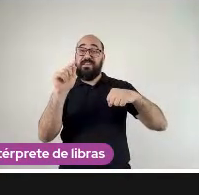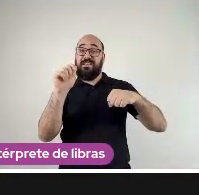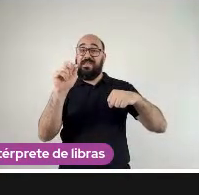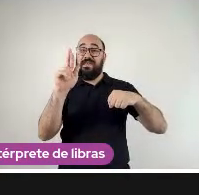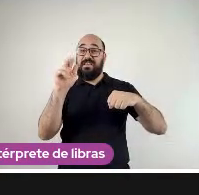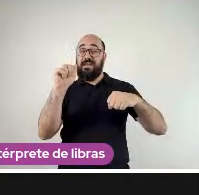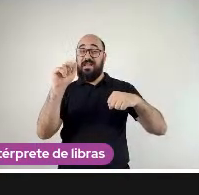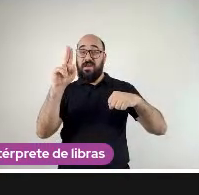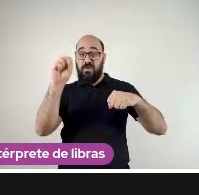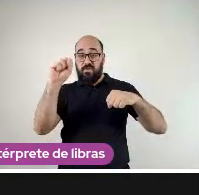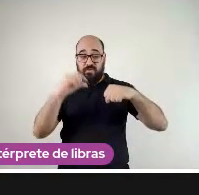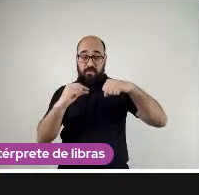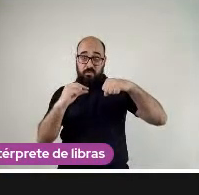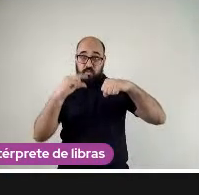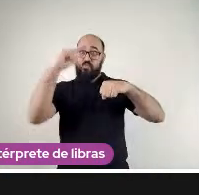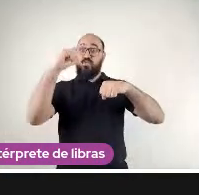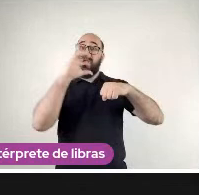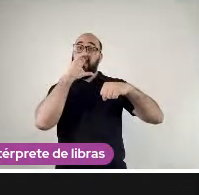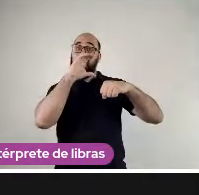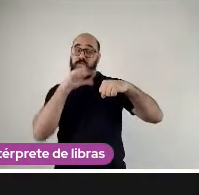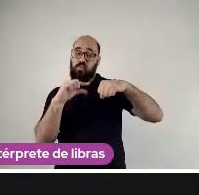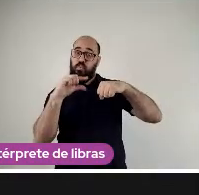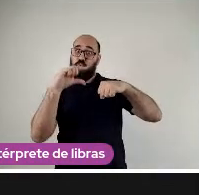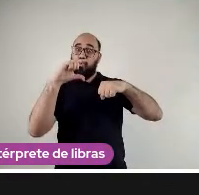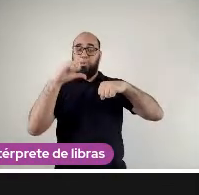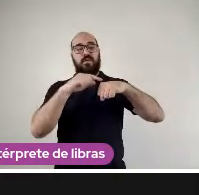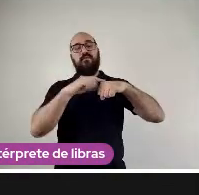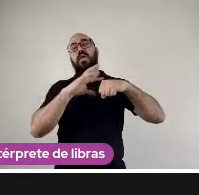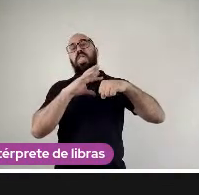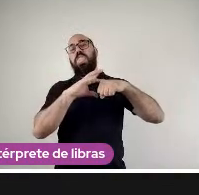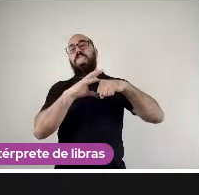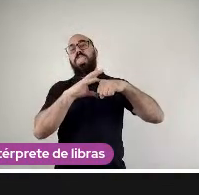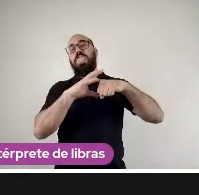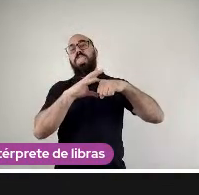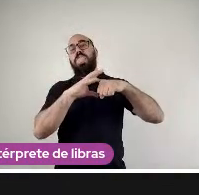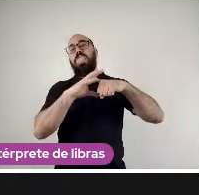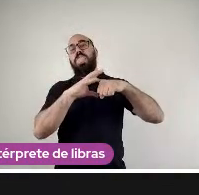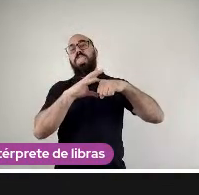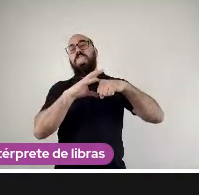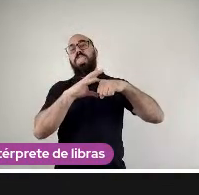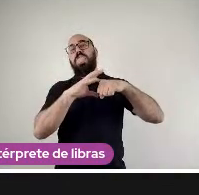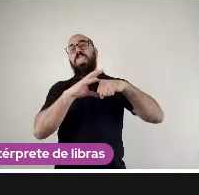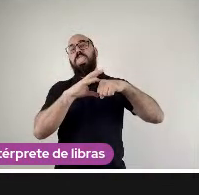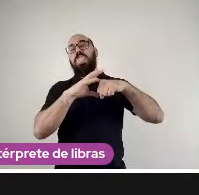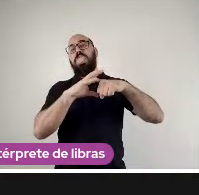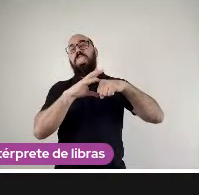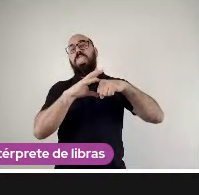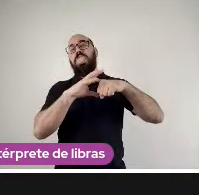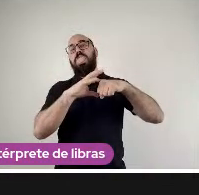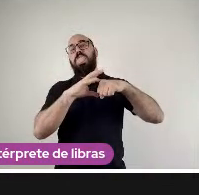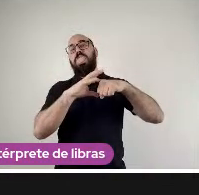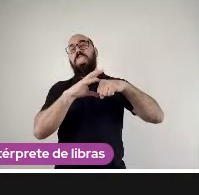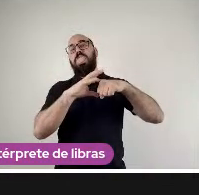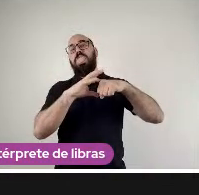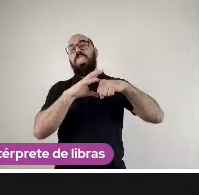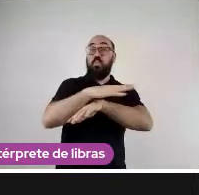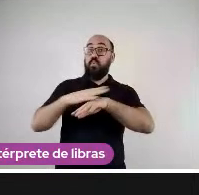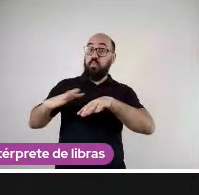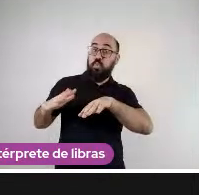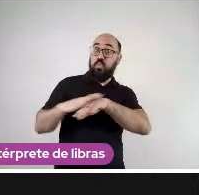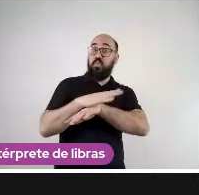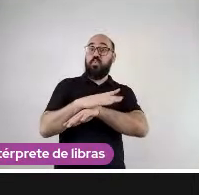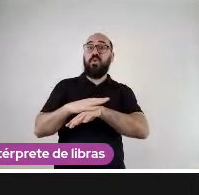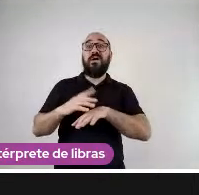ejemplo de Tafona en Brasil, como ya conoceréis todos, donde